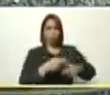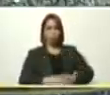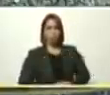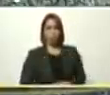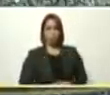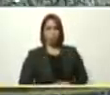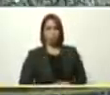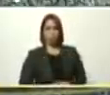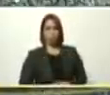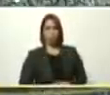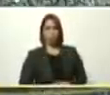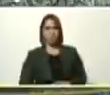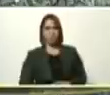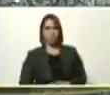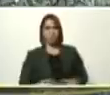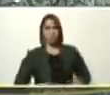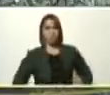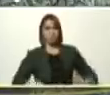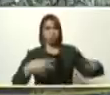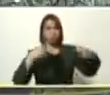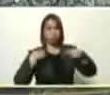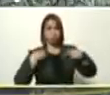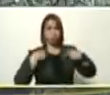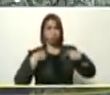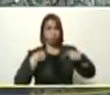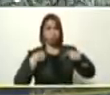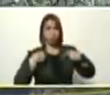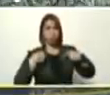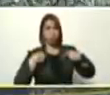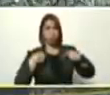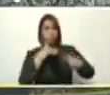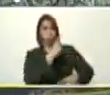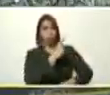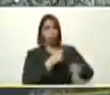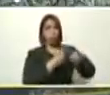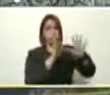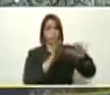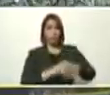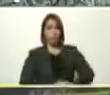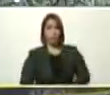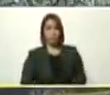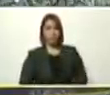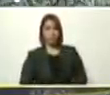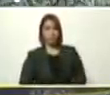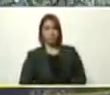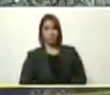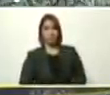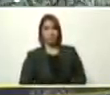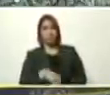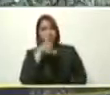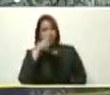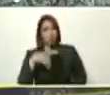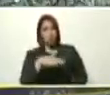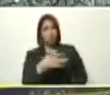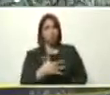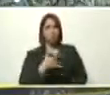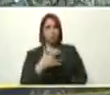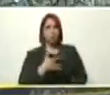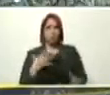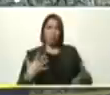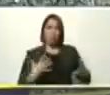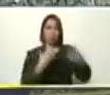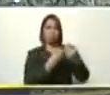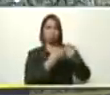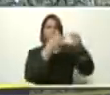de humanización del 1x10, que el pueblo sienta que el acompañamiento